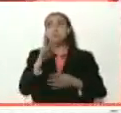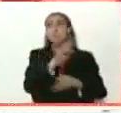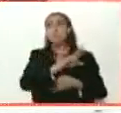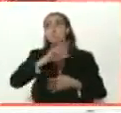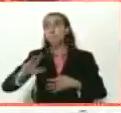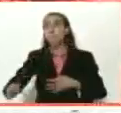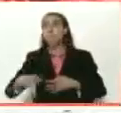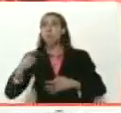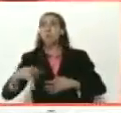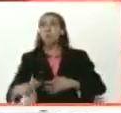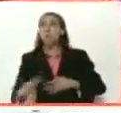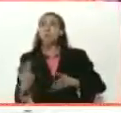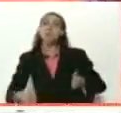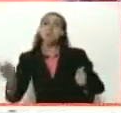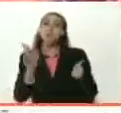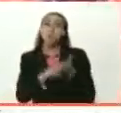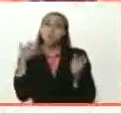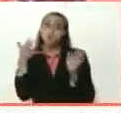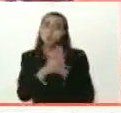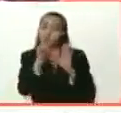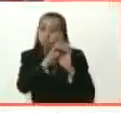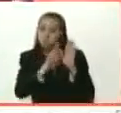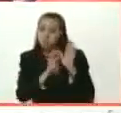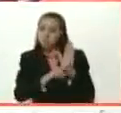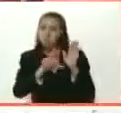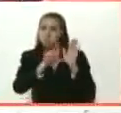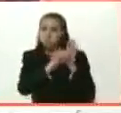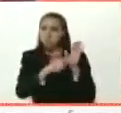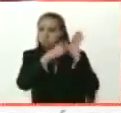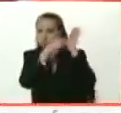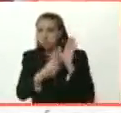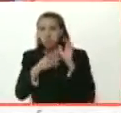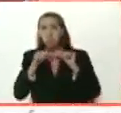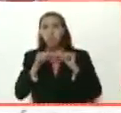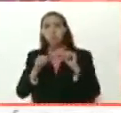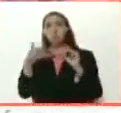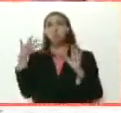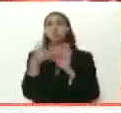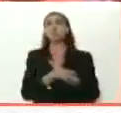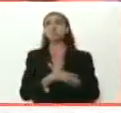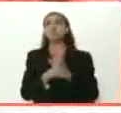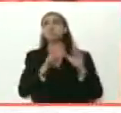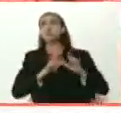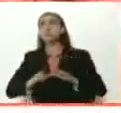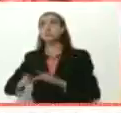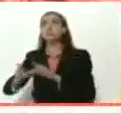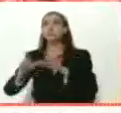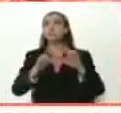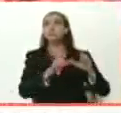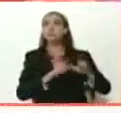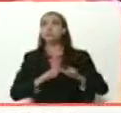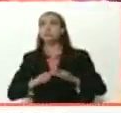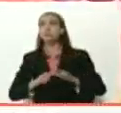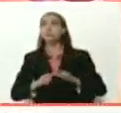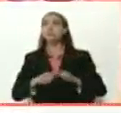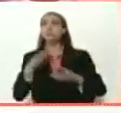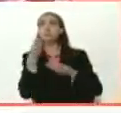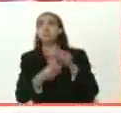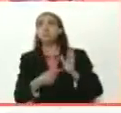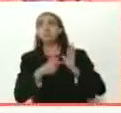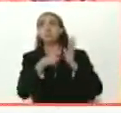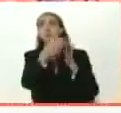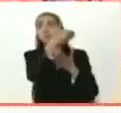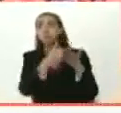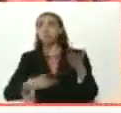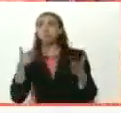y que hoy ratificamos para que este instrumento normativo de avanzada en la región permita seguir siendo un instrumento de